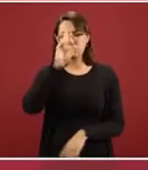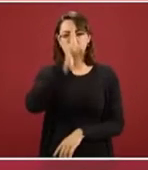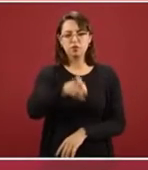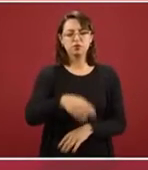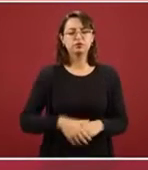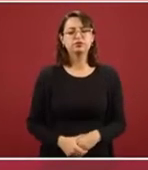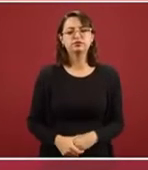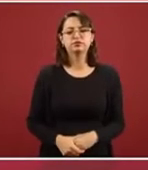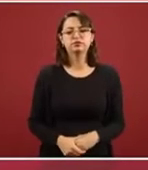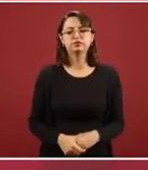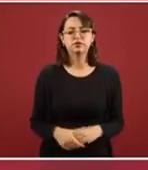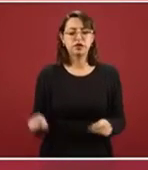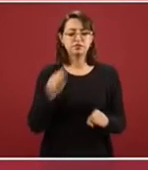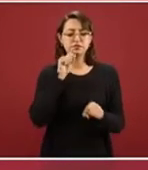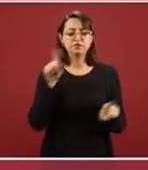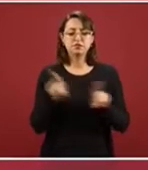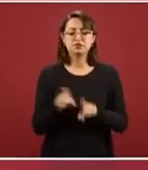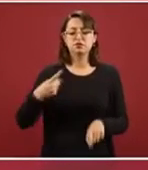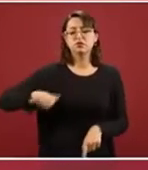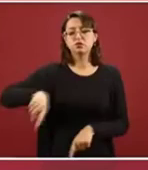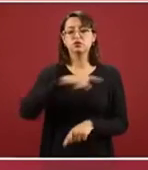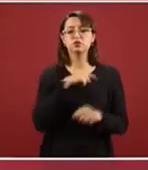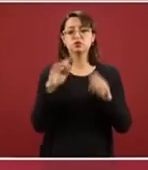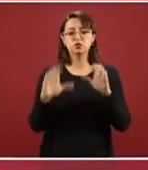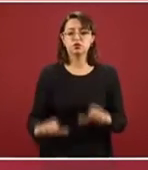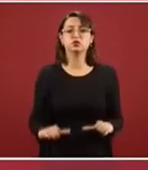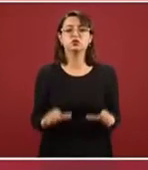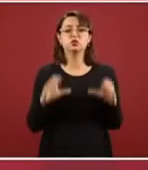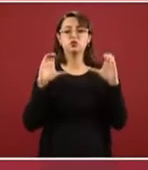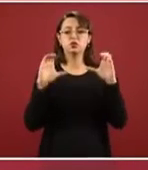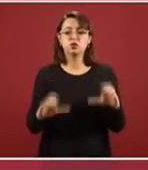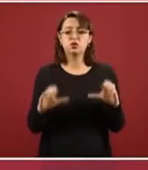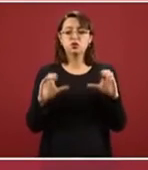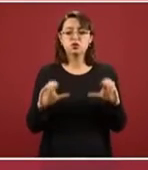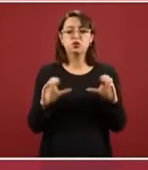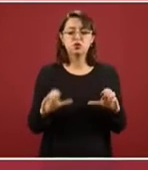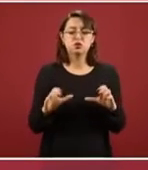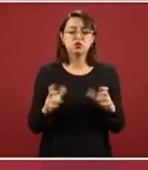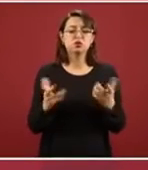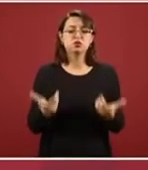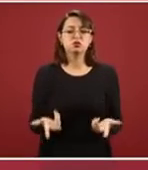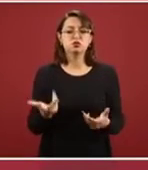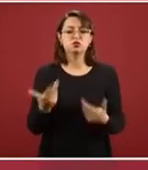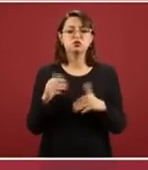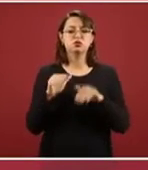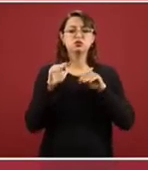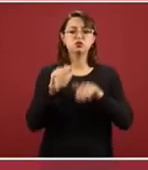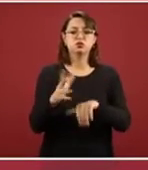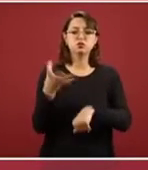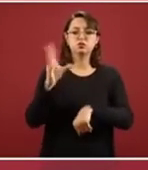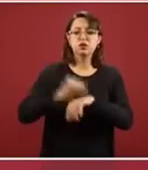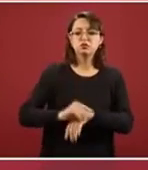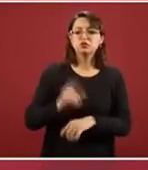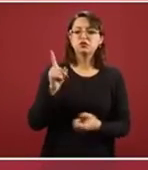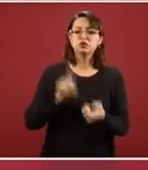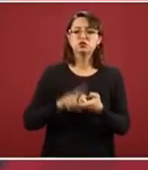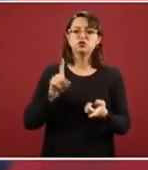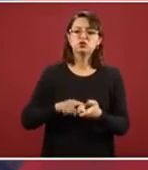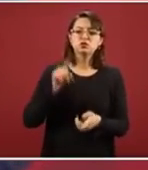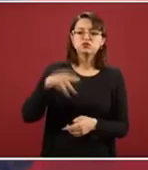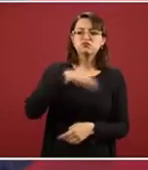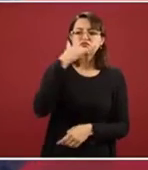estamos siendo muy cuidadosos en todo lo que son las autorizaciones para basureros